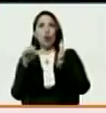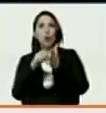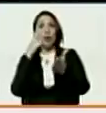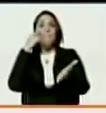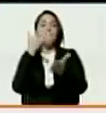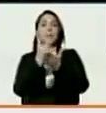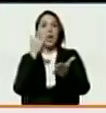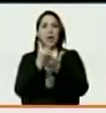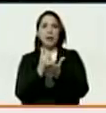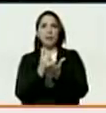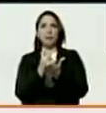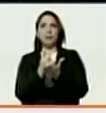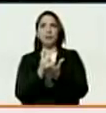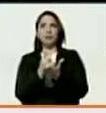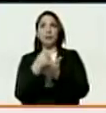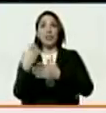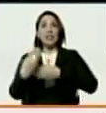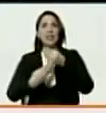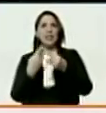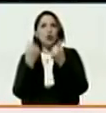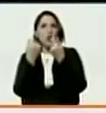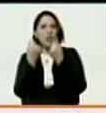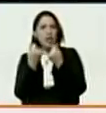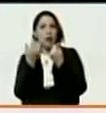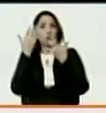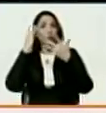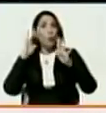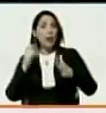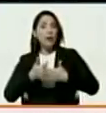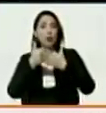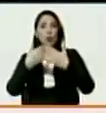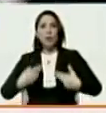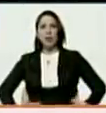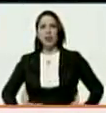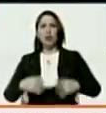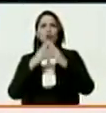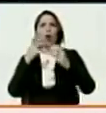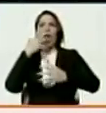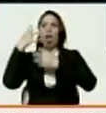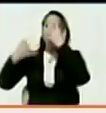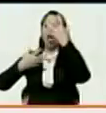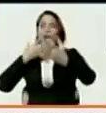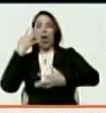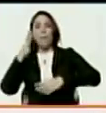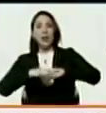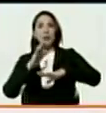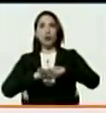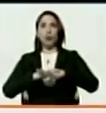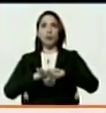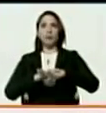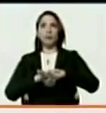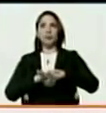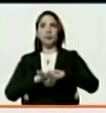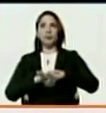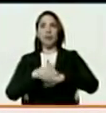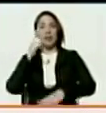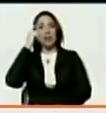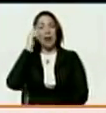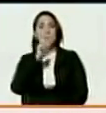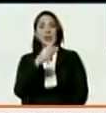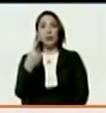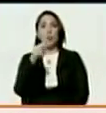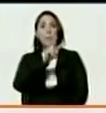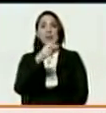evidencia qué se hizo con esos dineros de supuesta ayuda humanitaria y todo el escándalo que se suscitó en los días